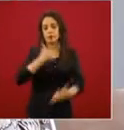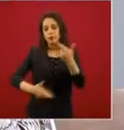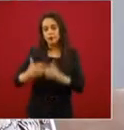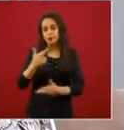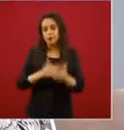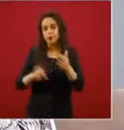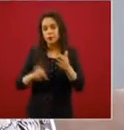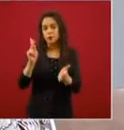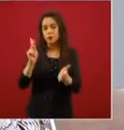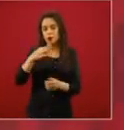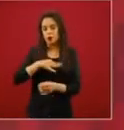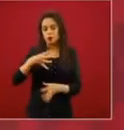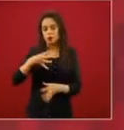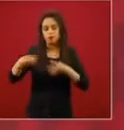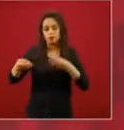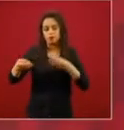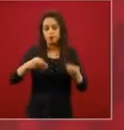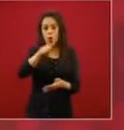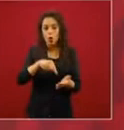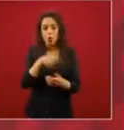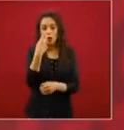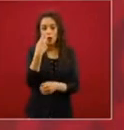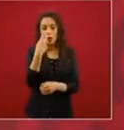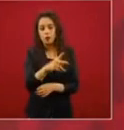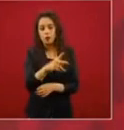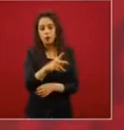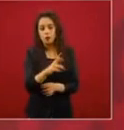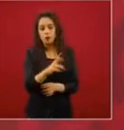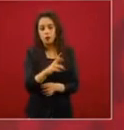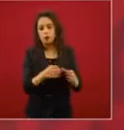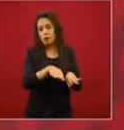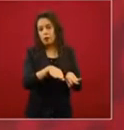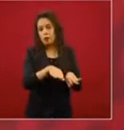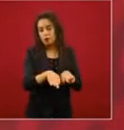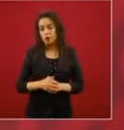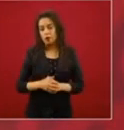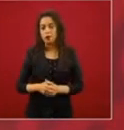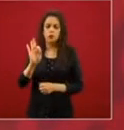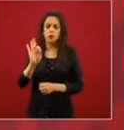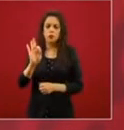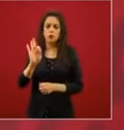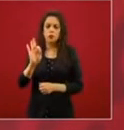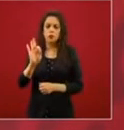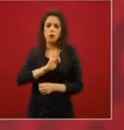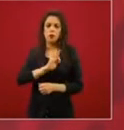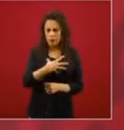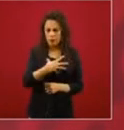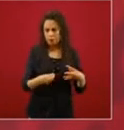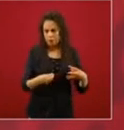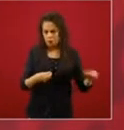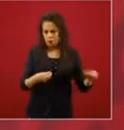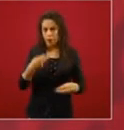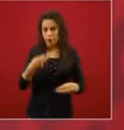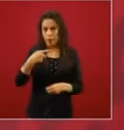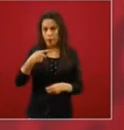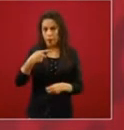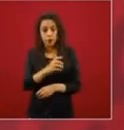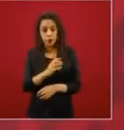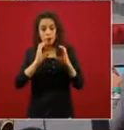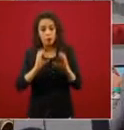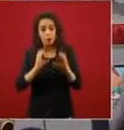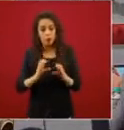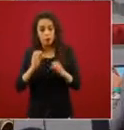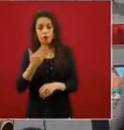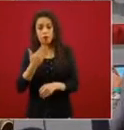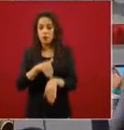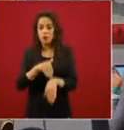de trabajo. Contagios pues hay y va a haber, pues, pero el asunto es que si llevamos a cabo las medidas, los protocolos,